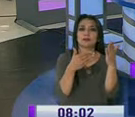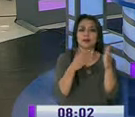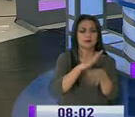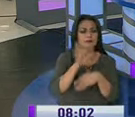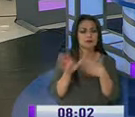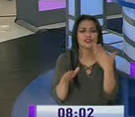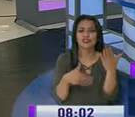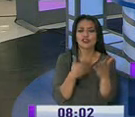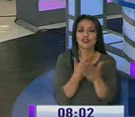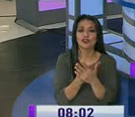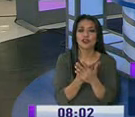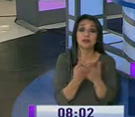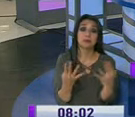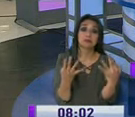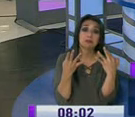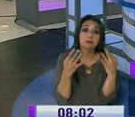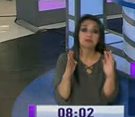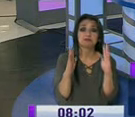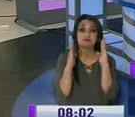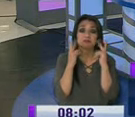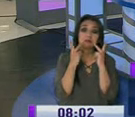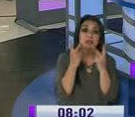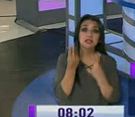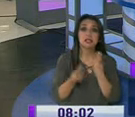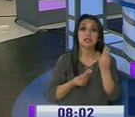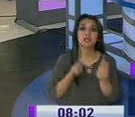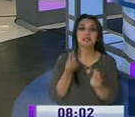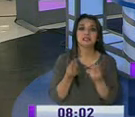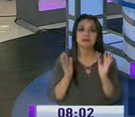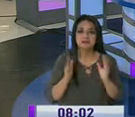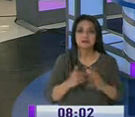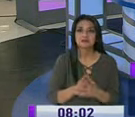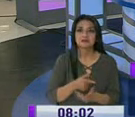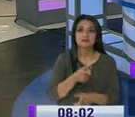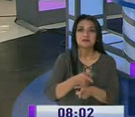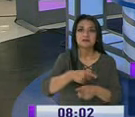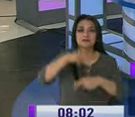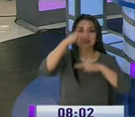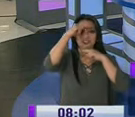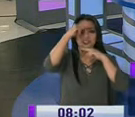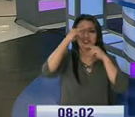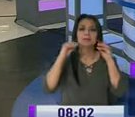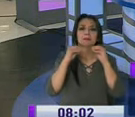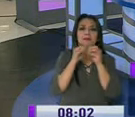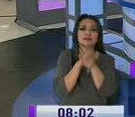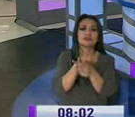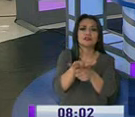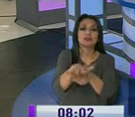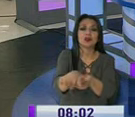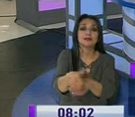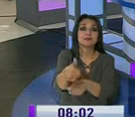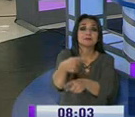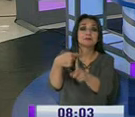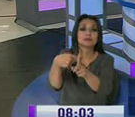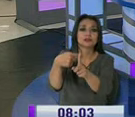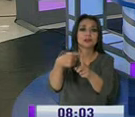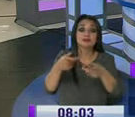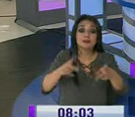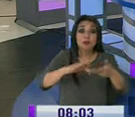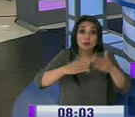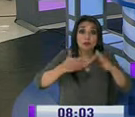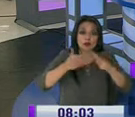los que están esperando a ver qué hacemos el día de hoy. Por eso somos noticiero más influyente de la ciudad y el que trabaja en favor de la